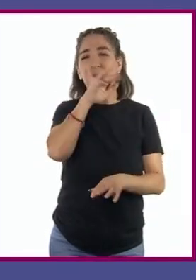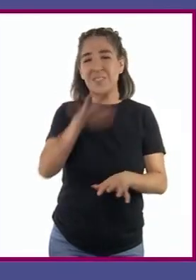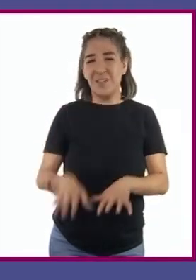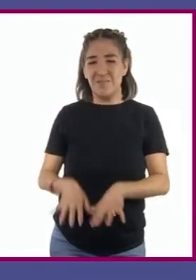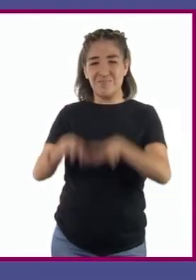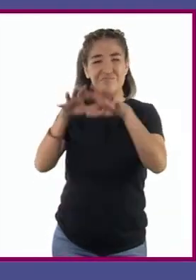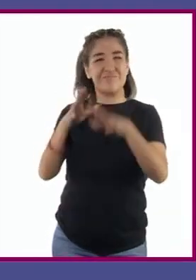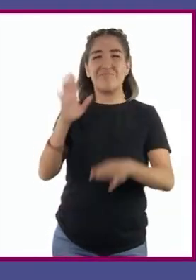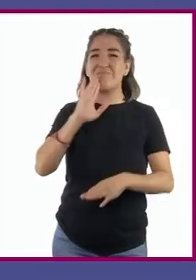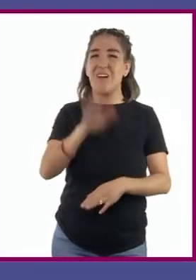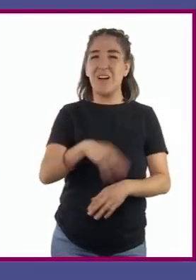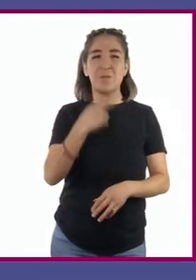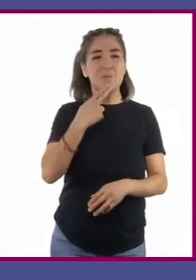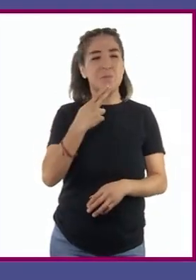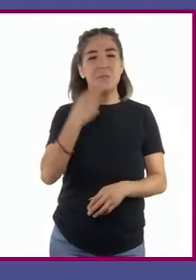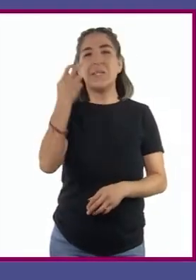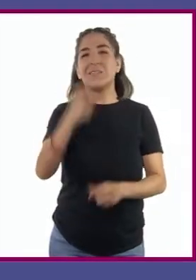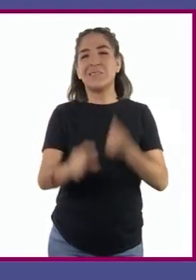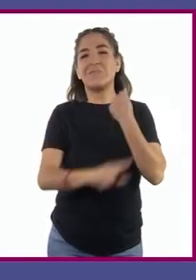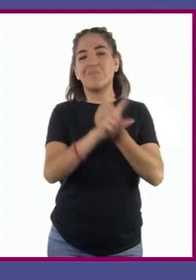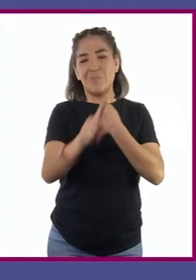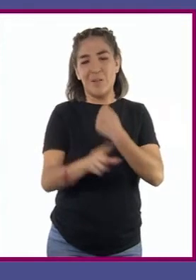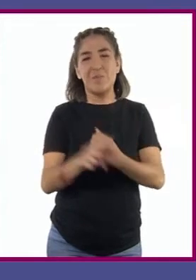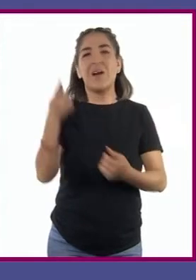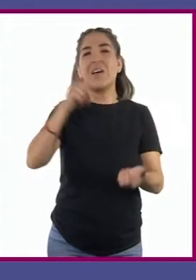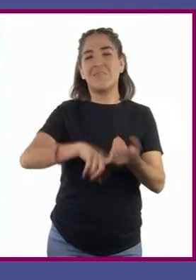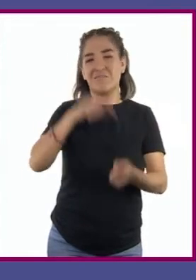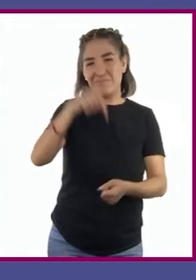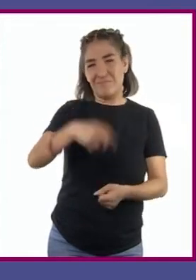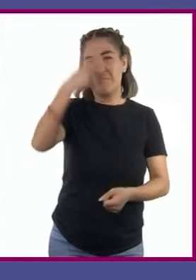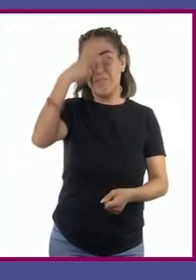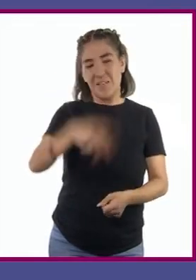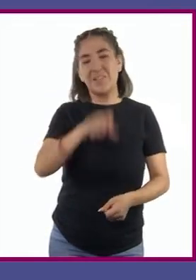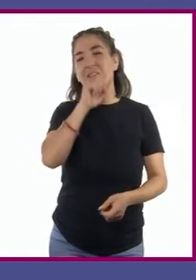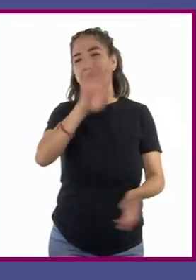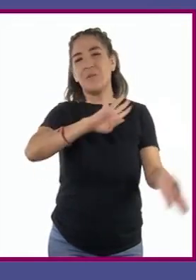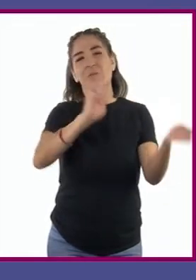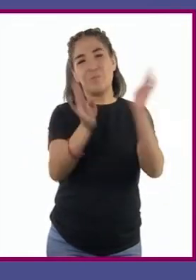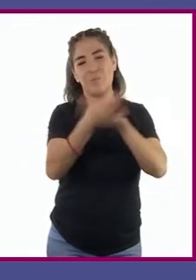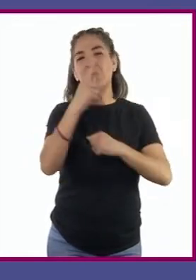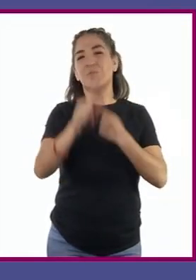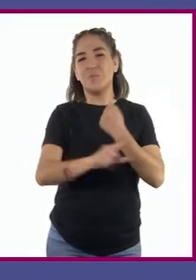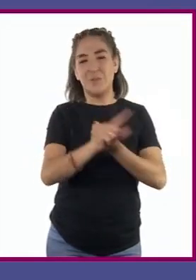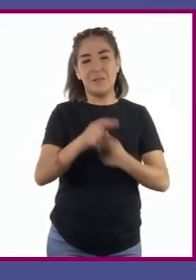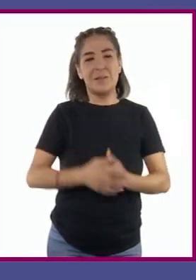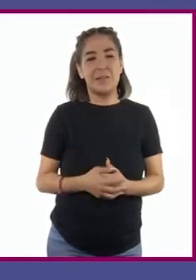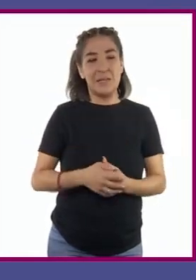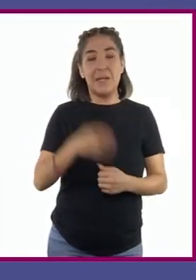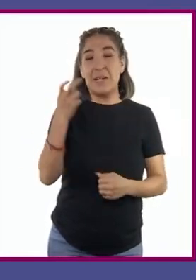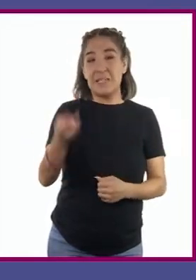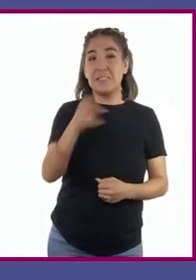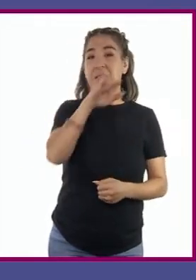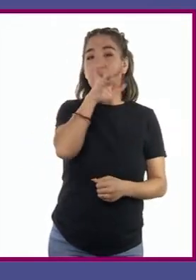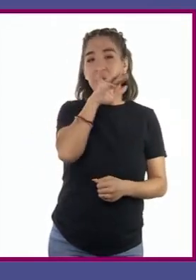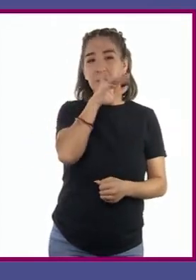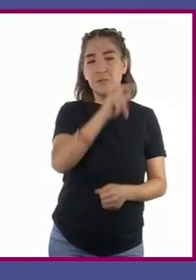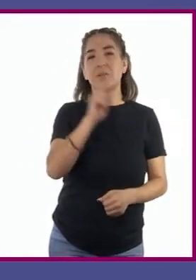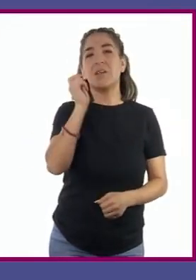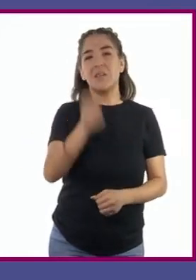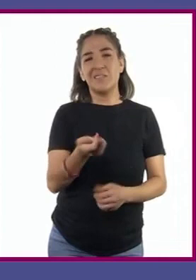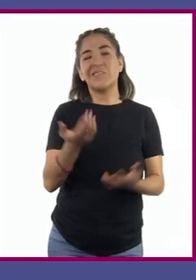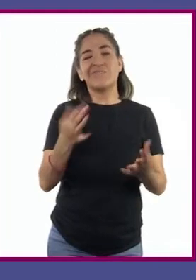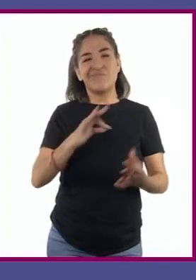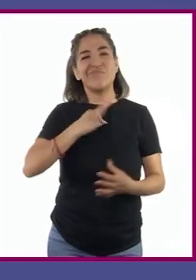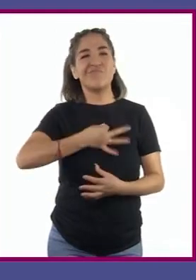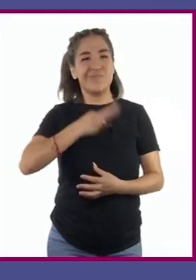mal manejo es un problema que afecta a México y al mundo. La basura es un foco de